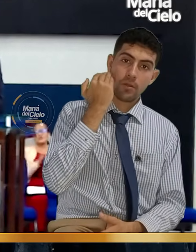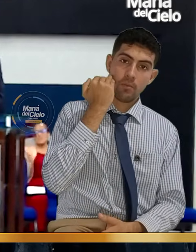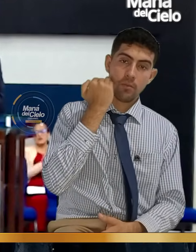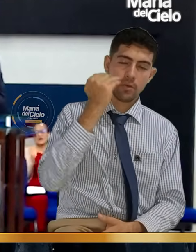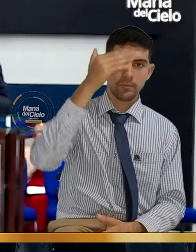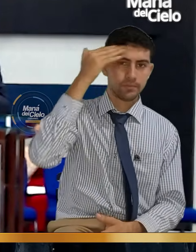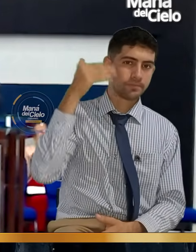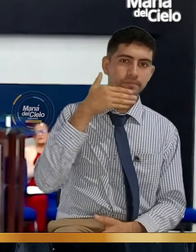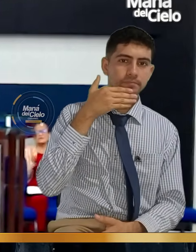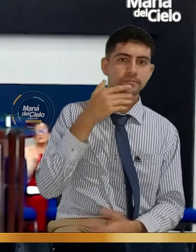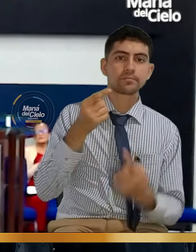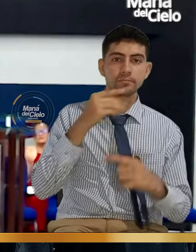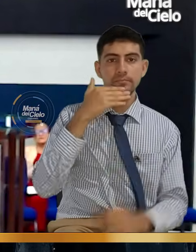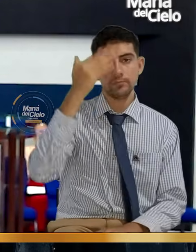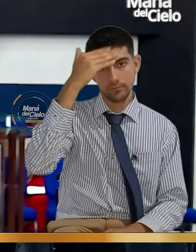Amén.